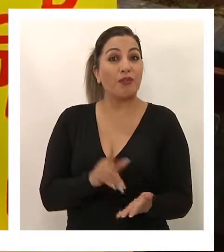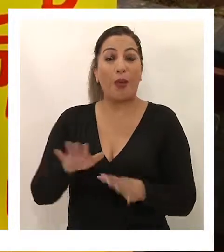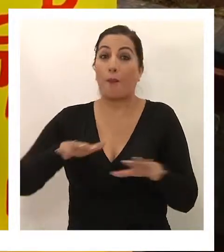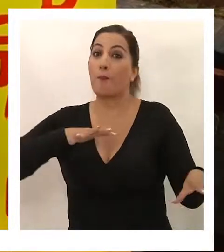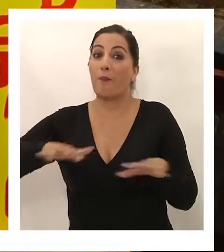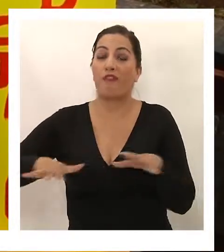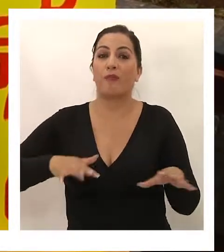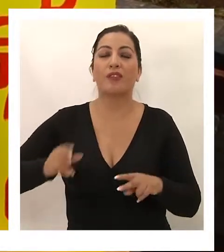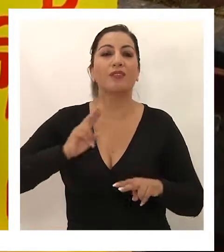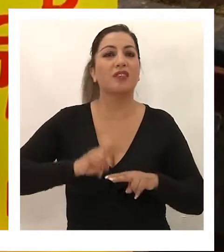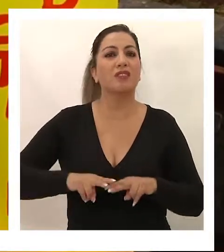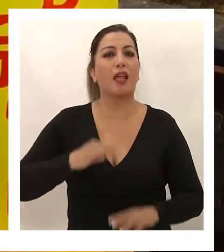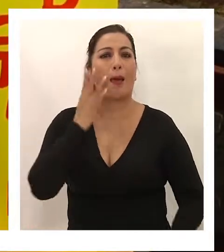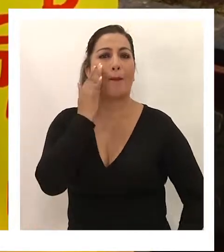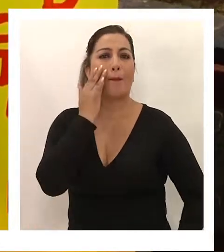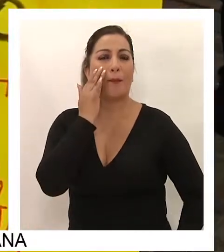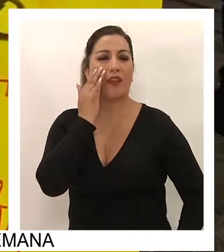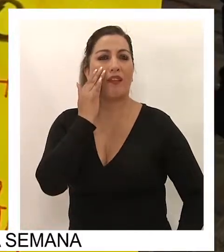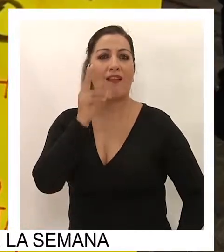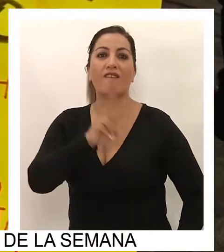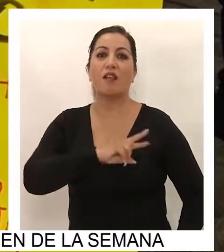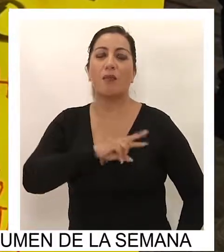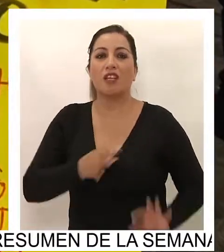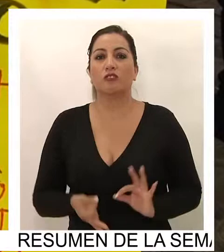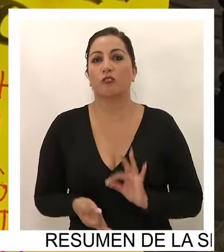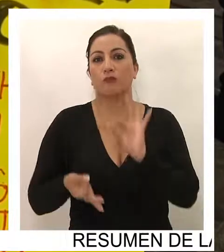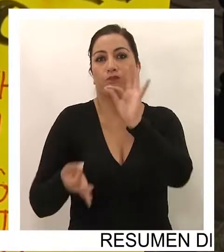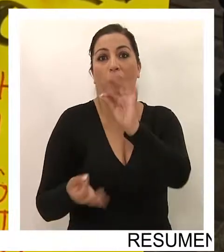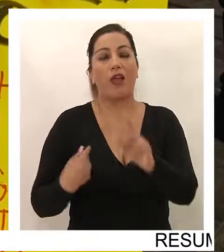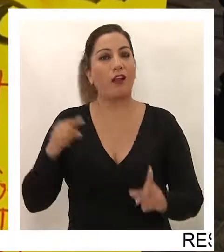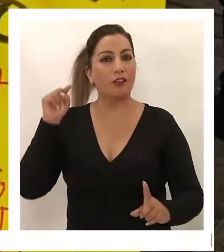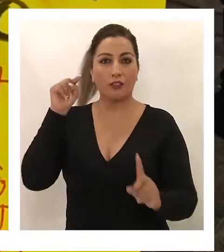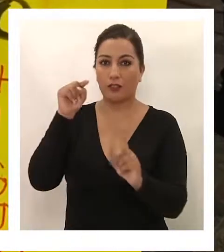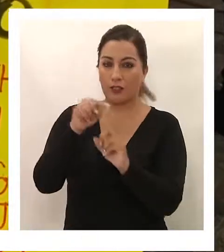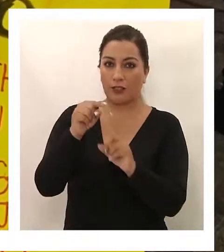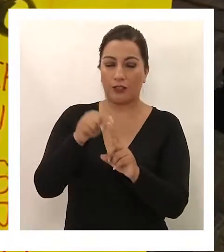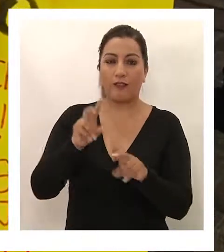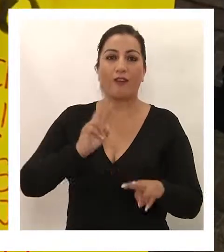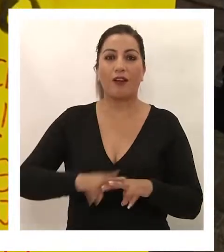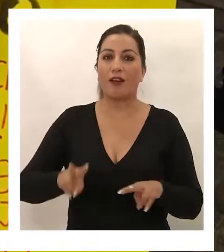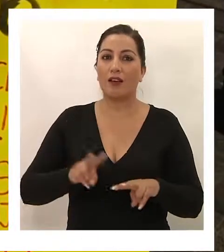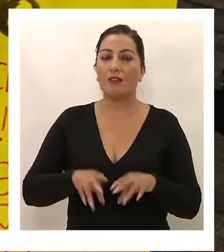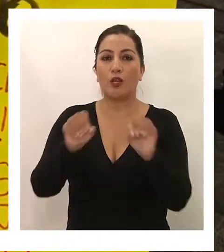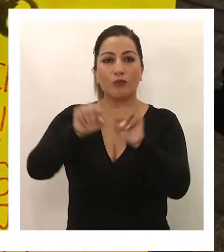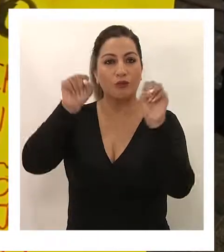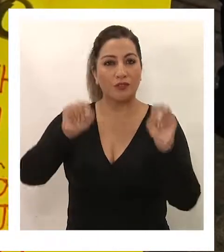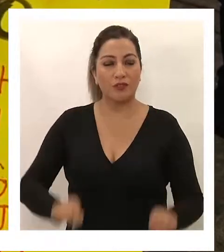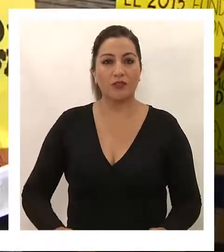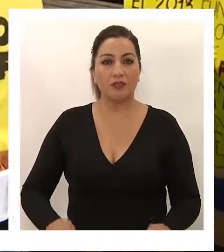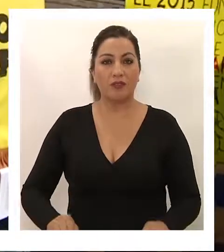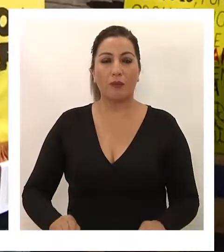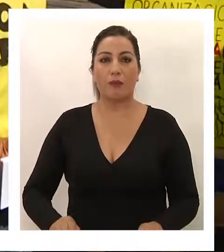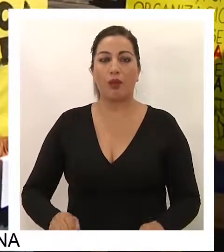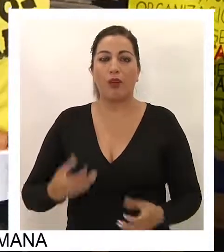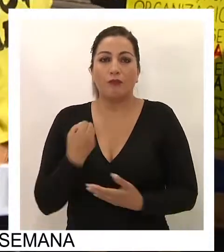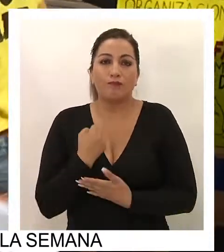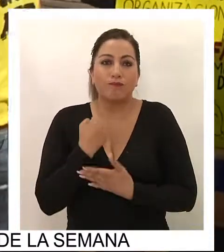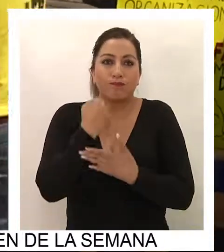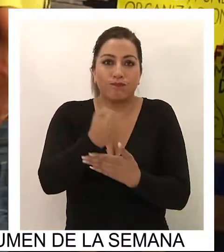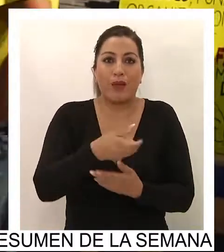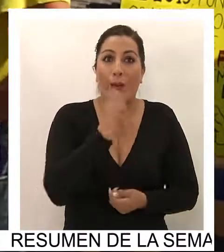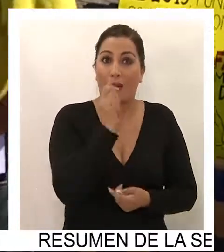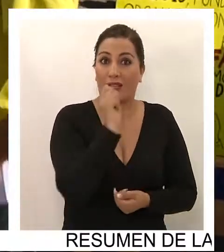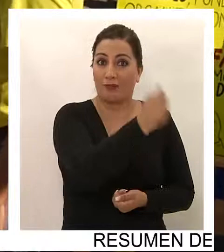movimiento fue entregada en abril en Valparaíso y tiene como objetivo la implementación de un sistema de reparto solidario